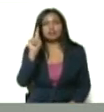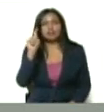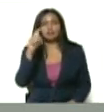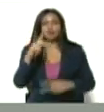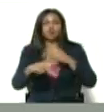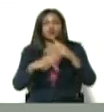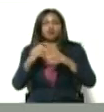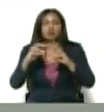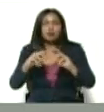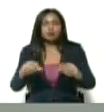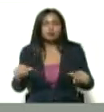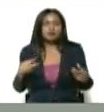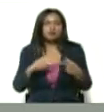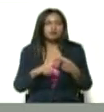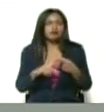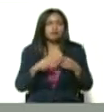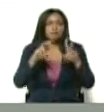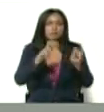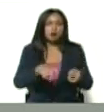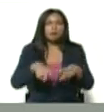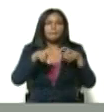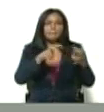produciendo la tierra, produciendo la agroindustria,